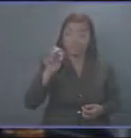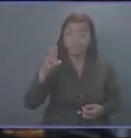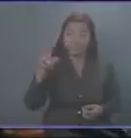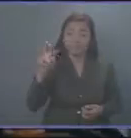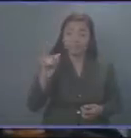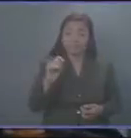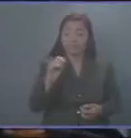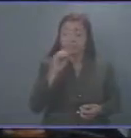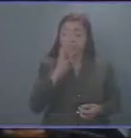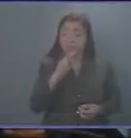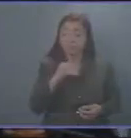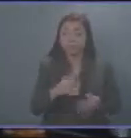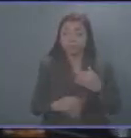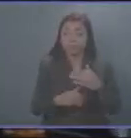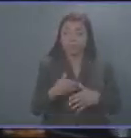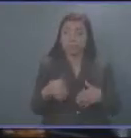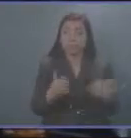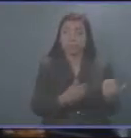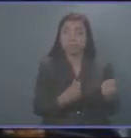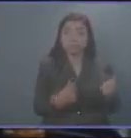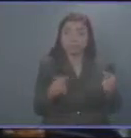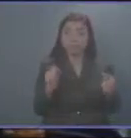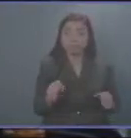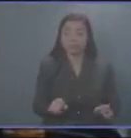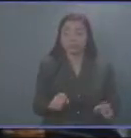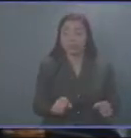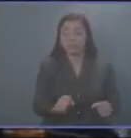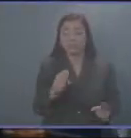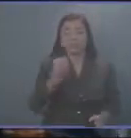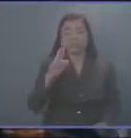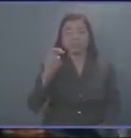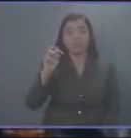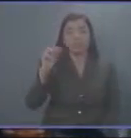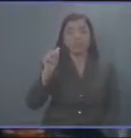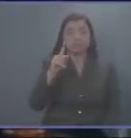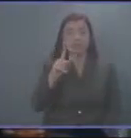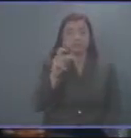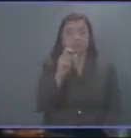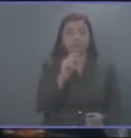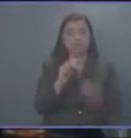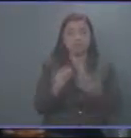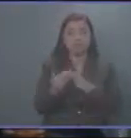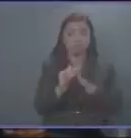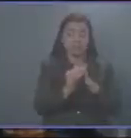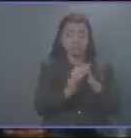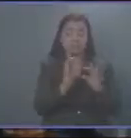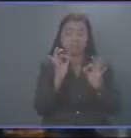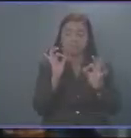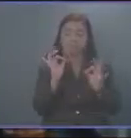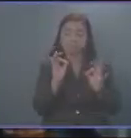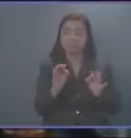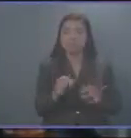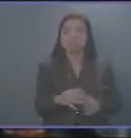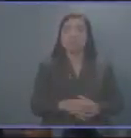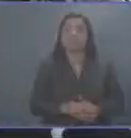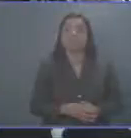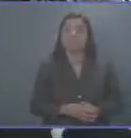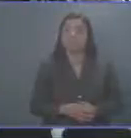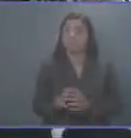pasos a dar para convertir a santa rosa en una gran ciudad así es que está tanto perdón